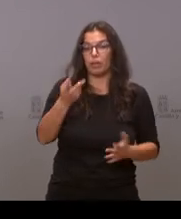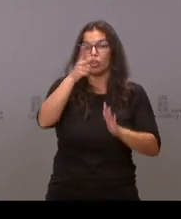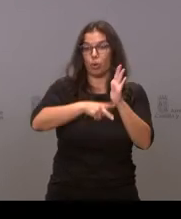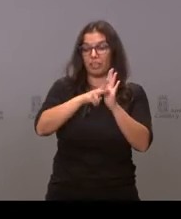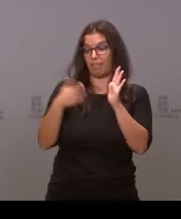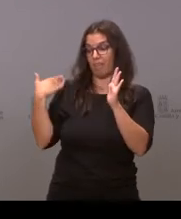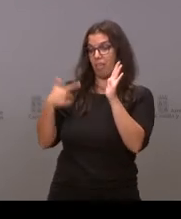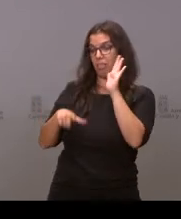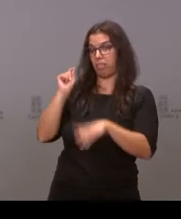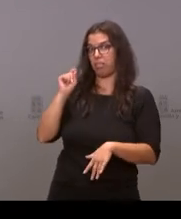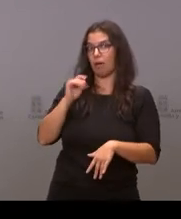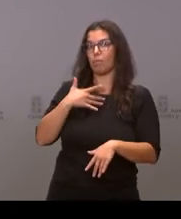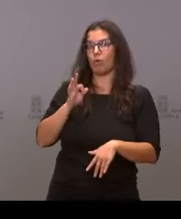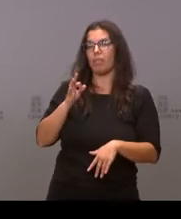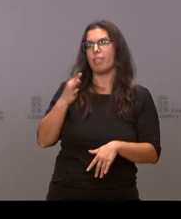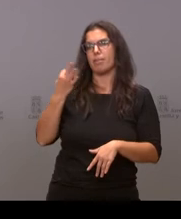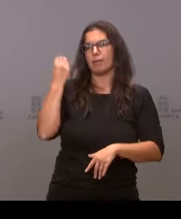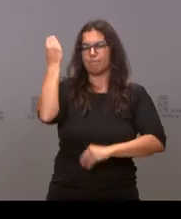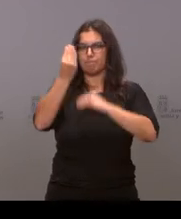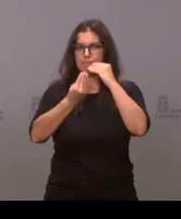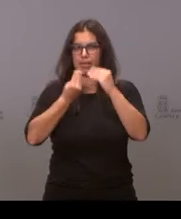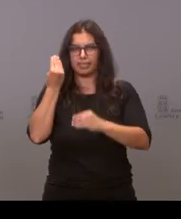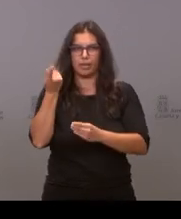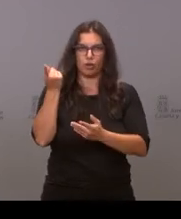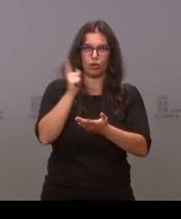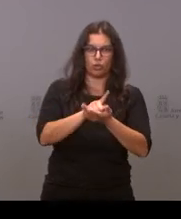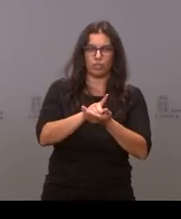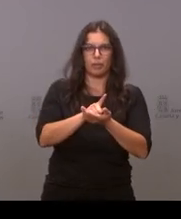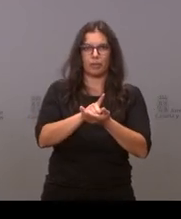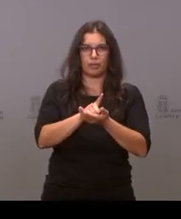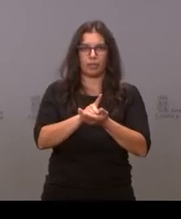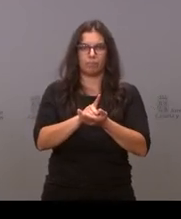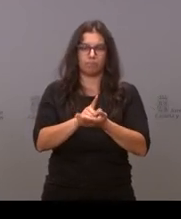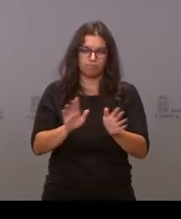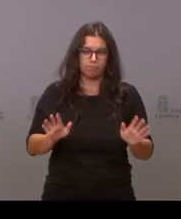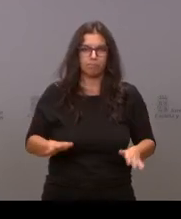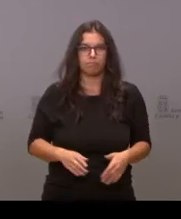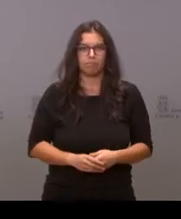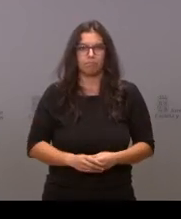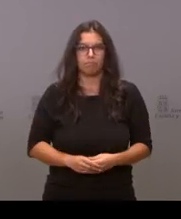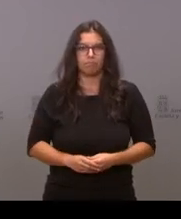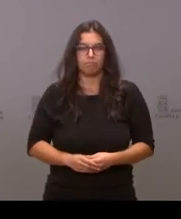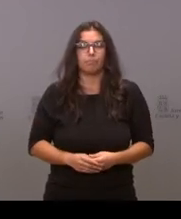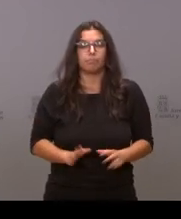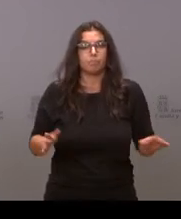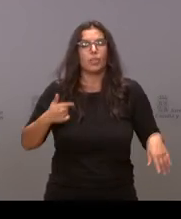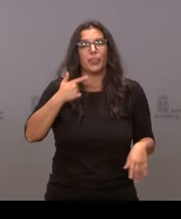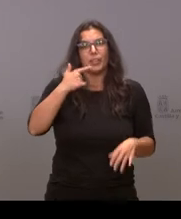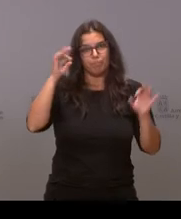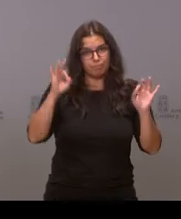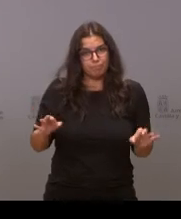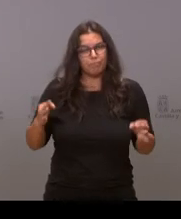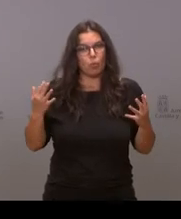requiere darle una vuelta de tuerca y pensar sobre ello lo que sí puedo decir es